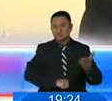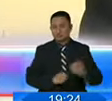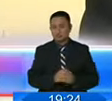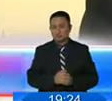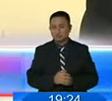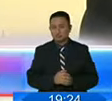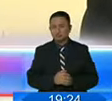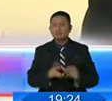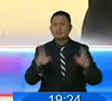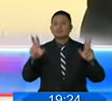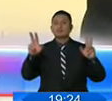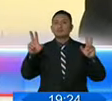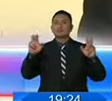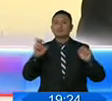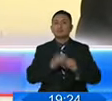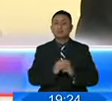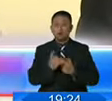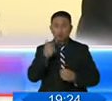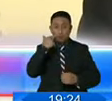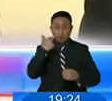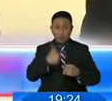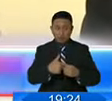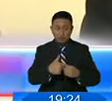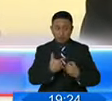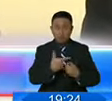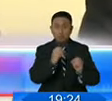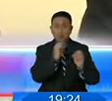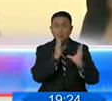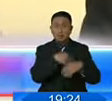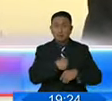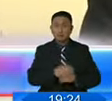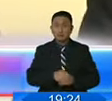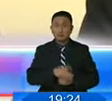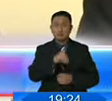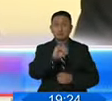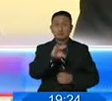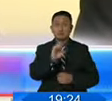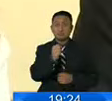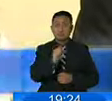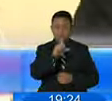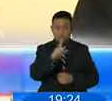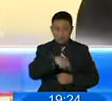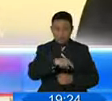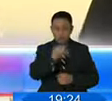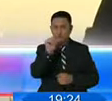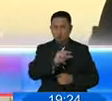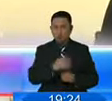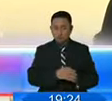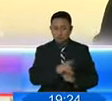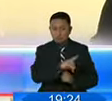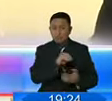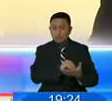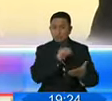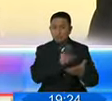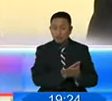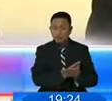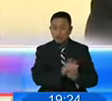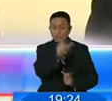tema de que se le está regalando la gasolina, el combustible o el diésel es mucho más regalado. y eso debería aplicarse